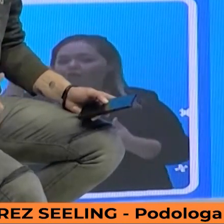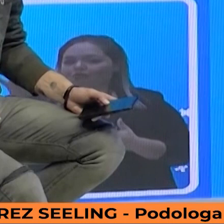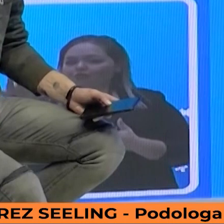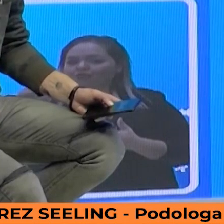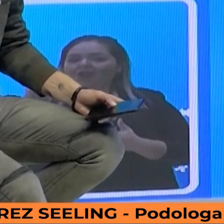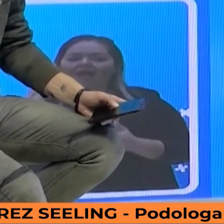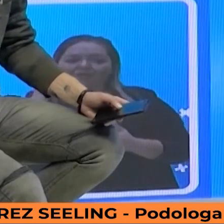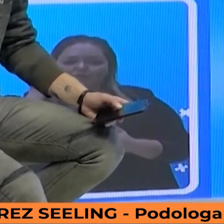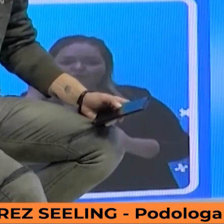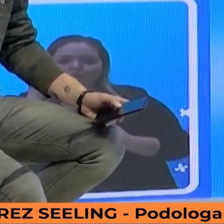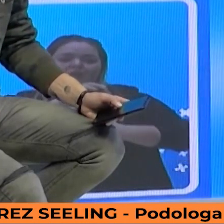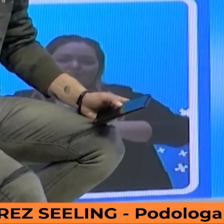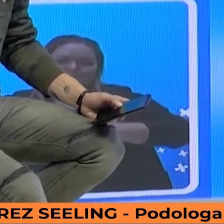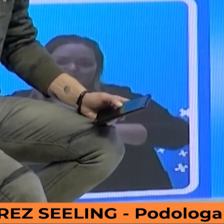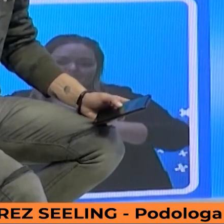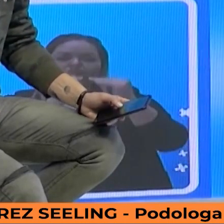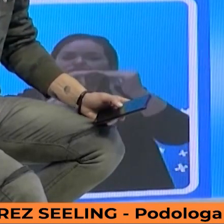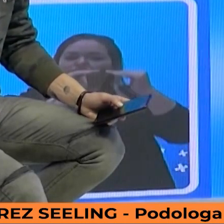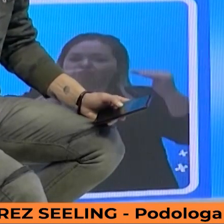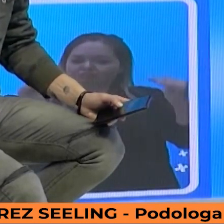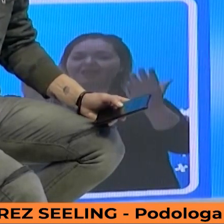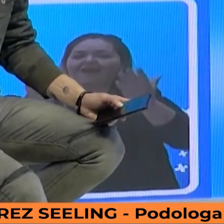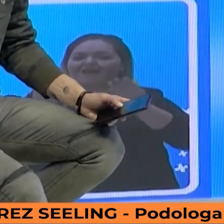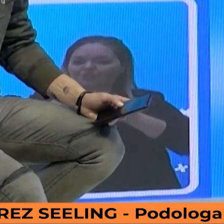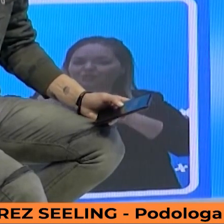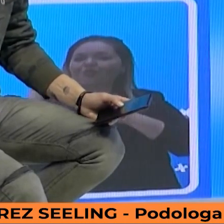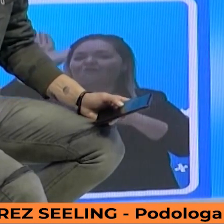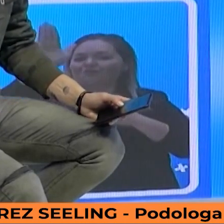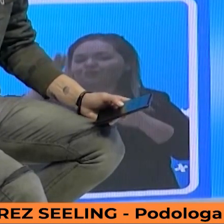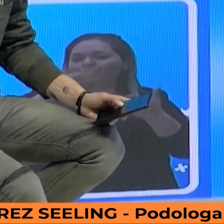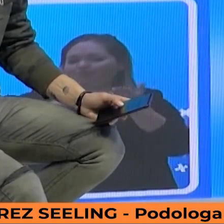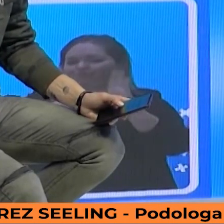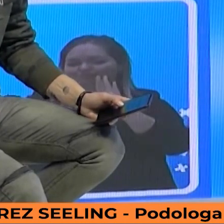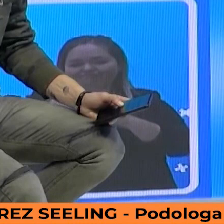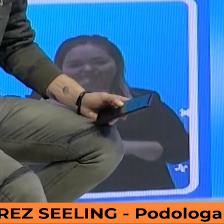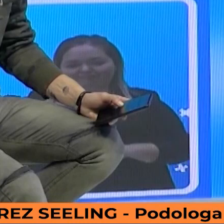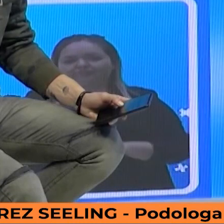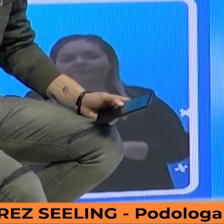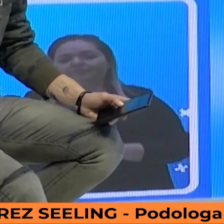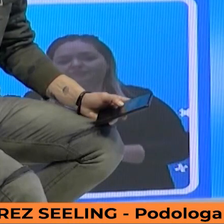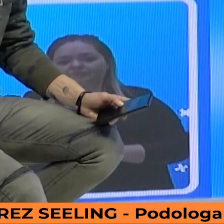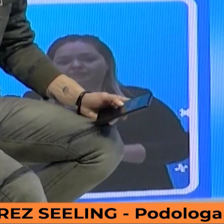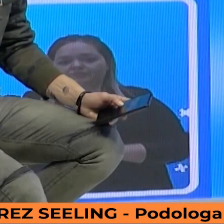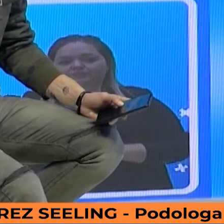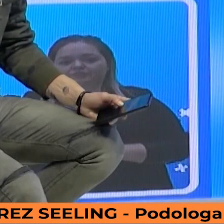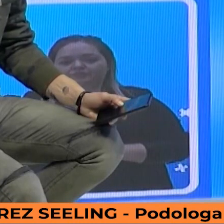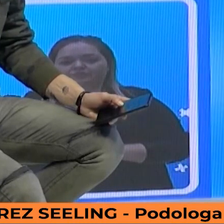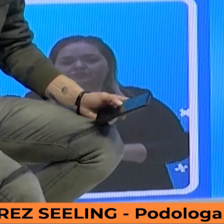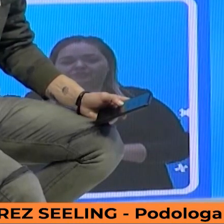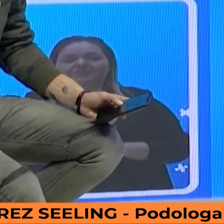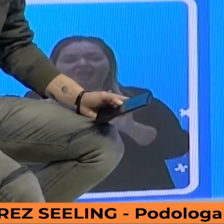eso. Y la verdad que hoy se le ha dado mucho auge. O sea, la universidad que tenemos acá es la que